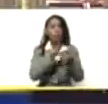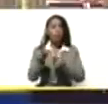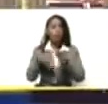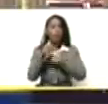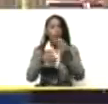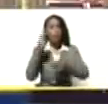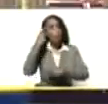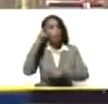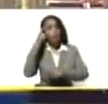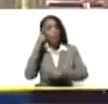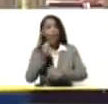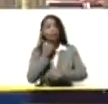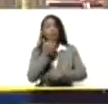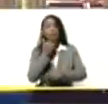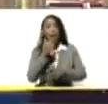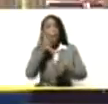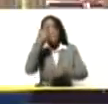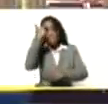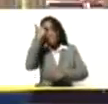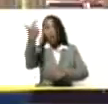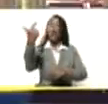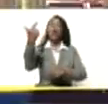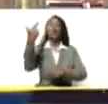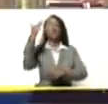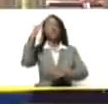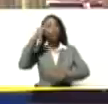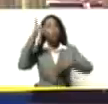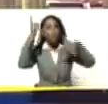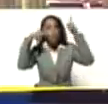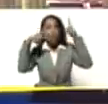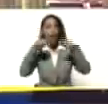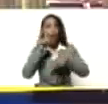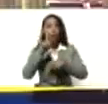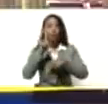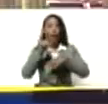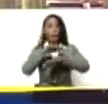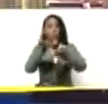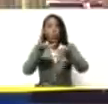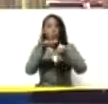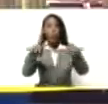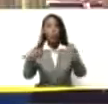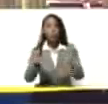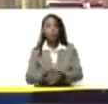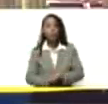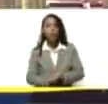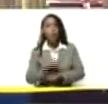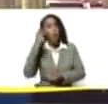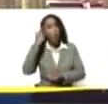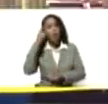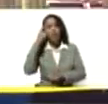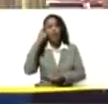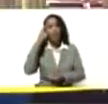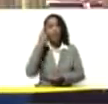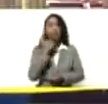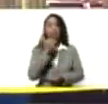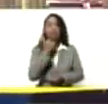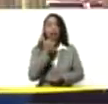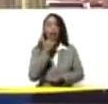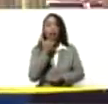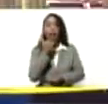saben que estuvieron a punto de fusilar y matar al comandante sabe en una playa no saben que estuvieron a punto de